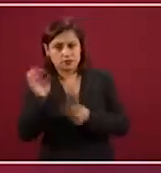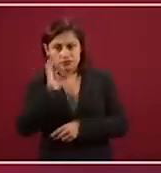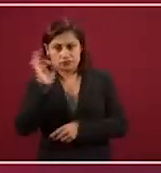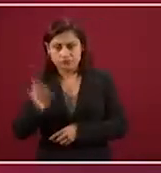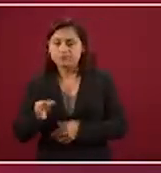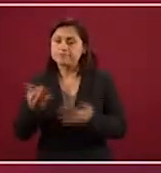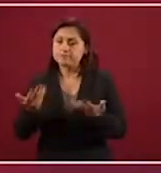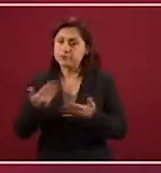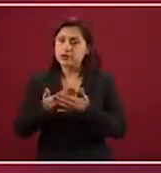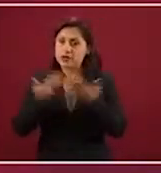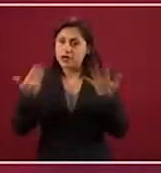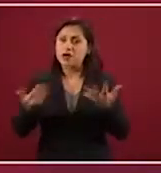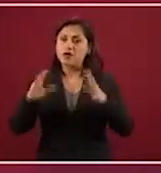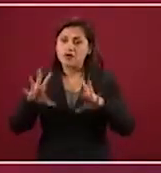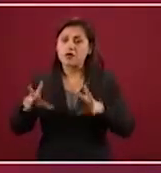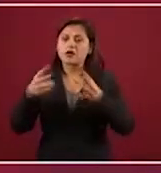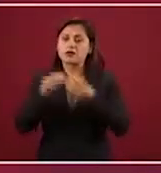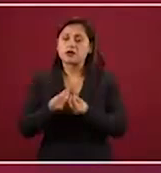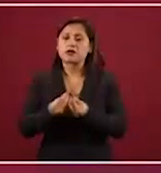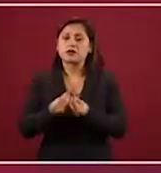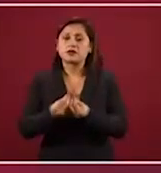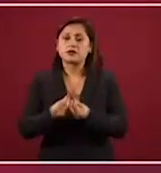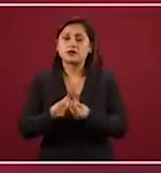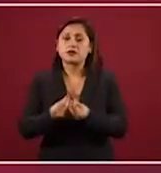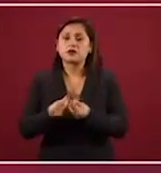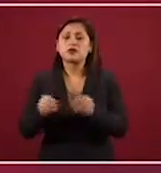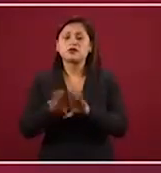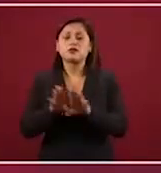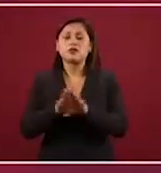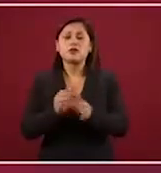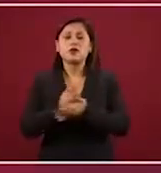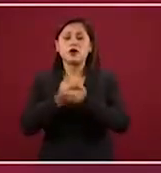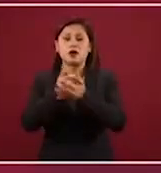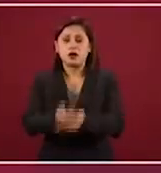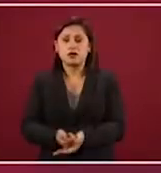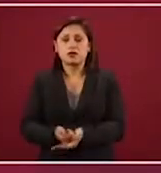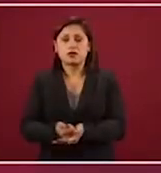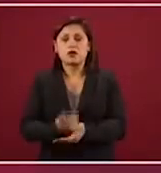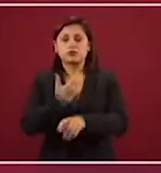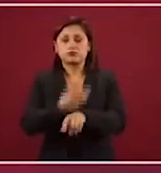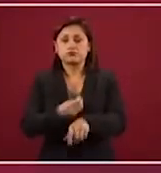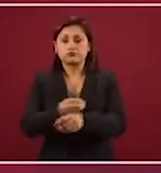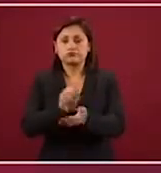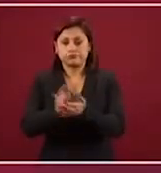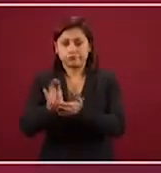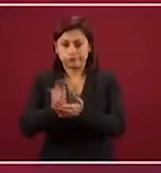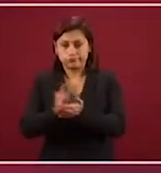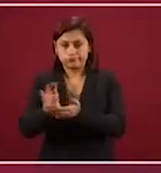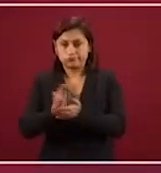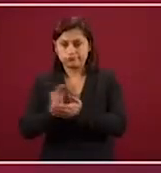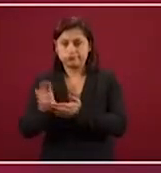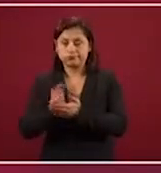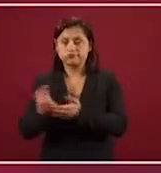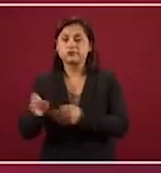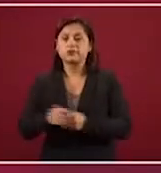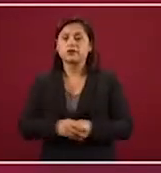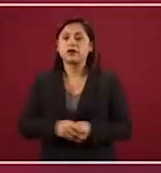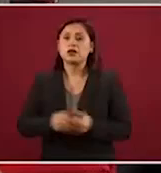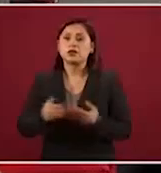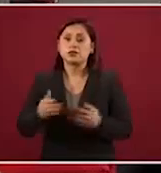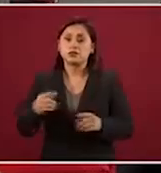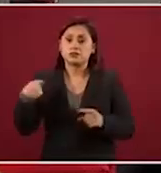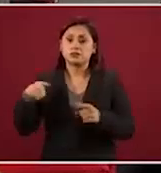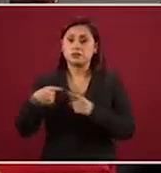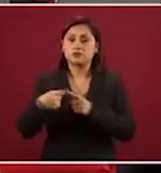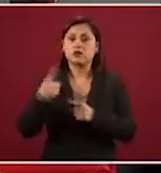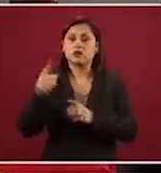lo que hace normalmente en la reestructuración de créditos y al final del año pues hemos atendido a un millón